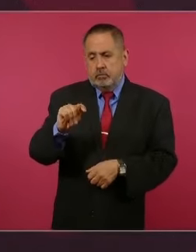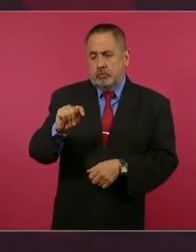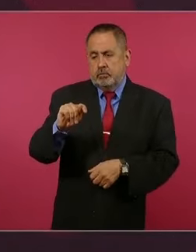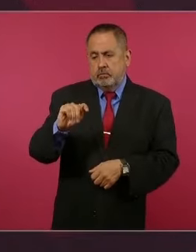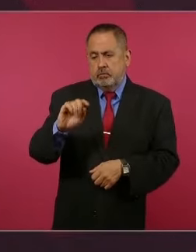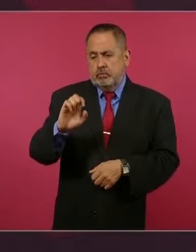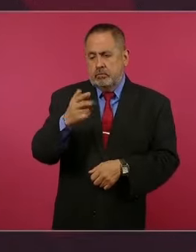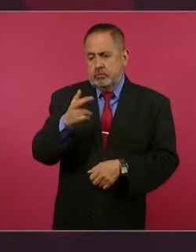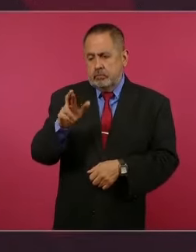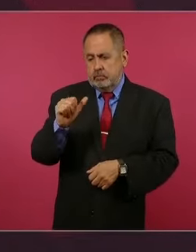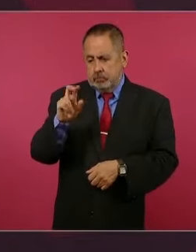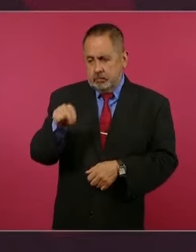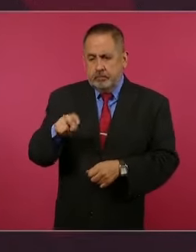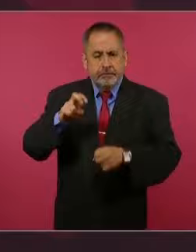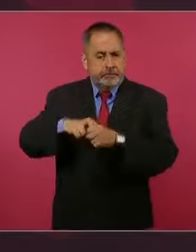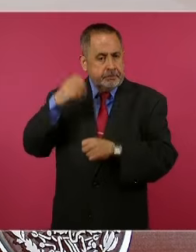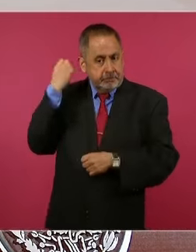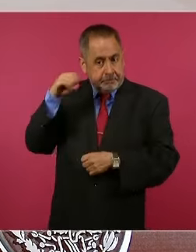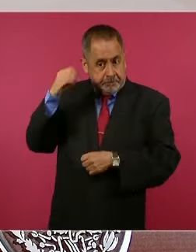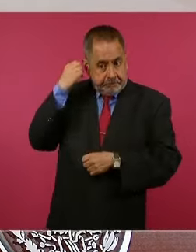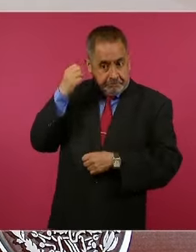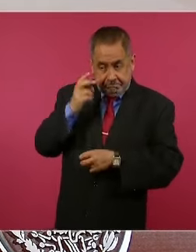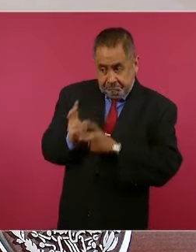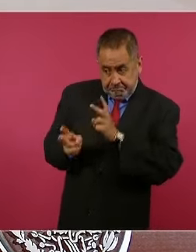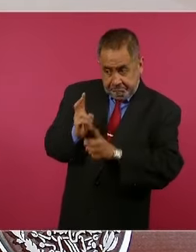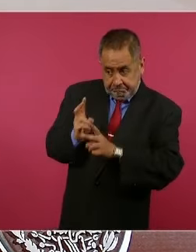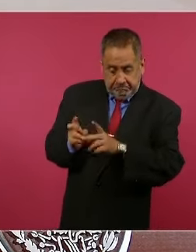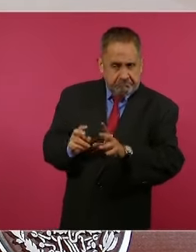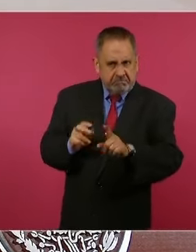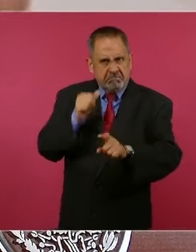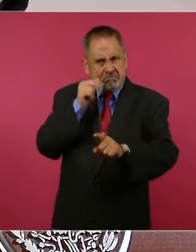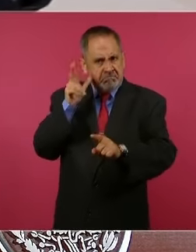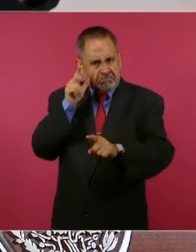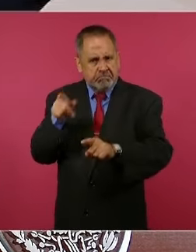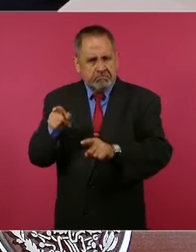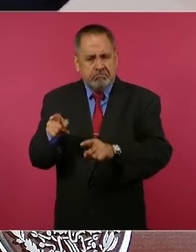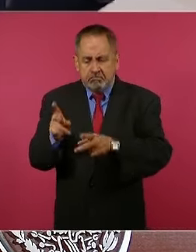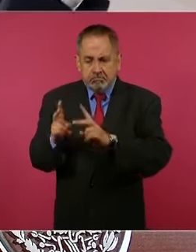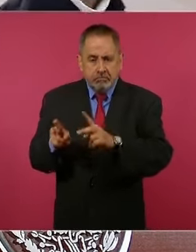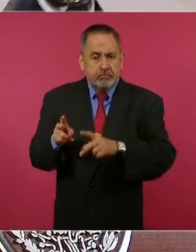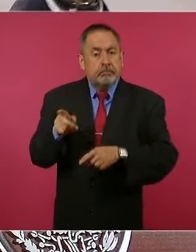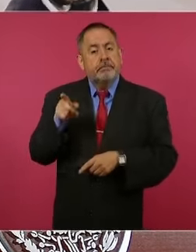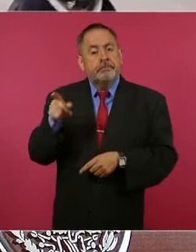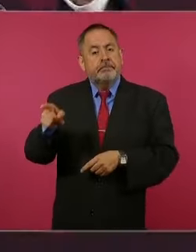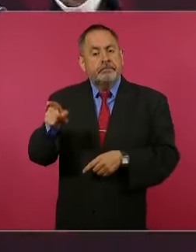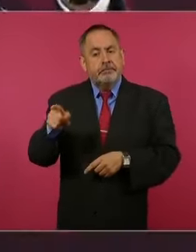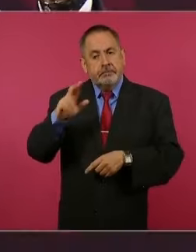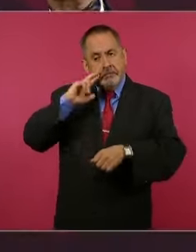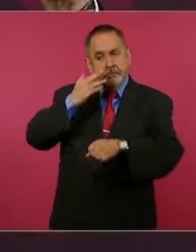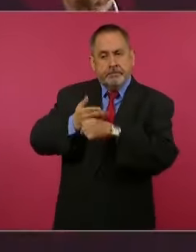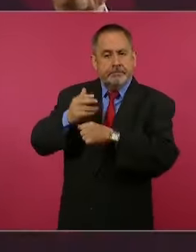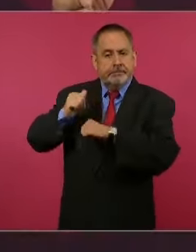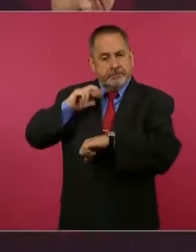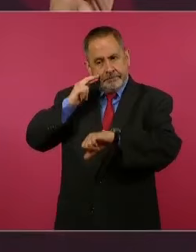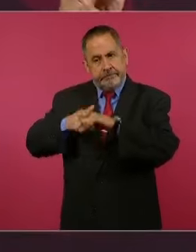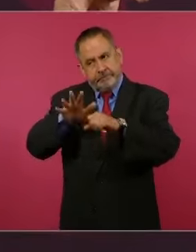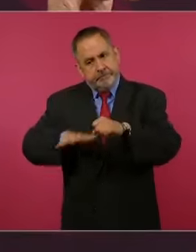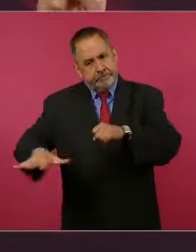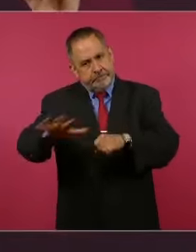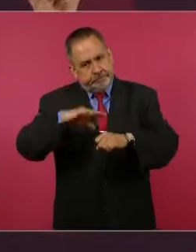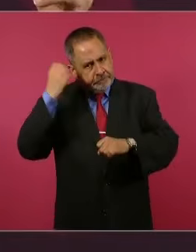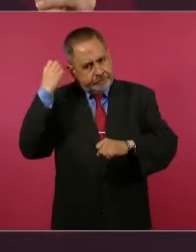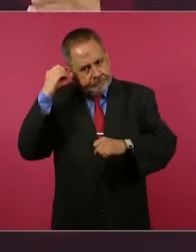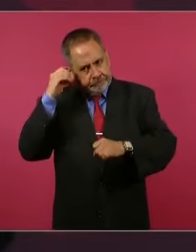Antier en Oaxaca Porque además él está como responsable de